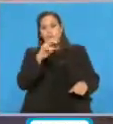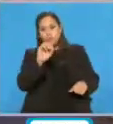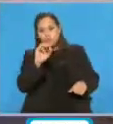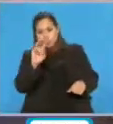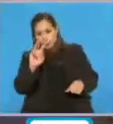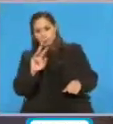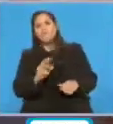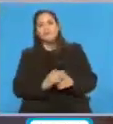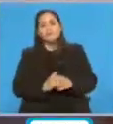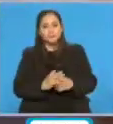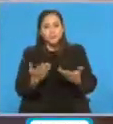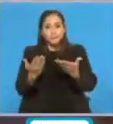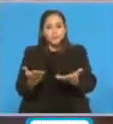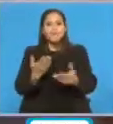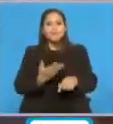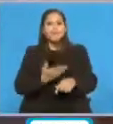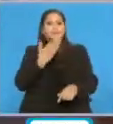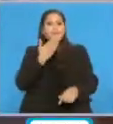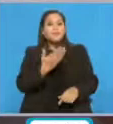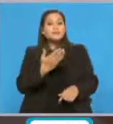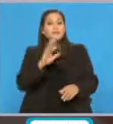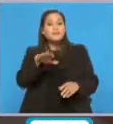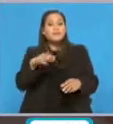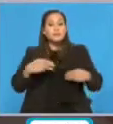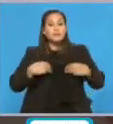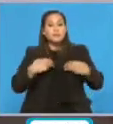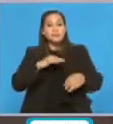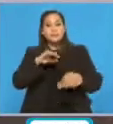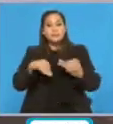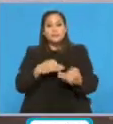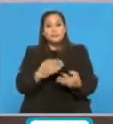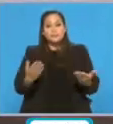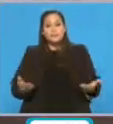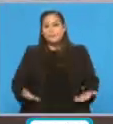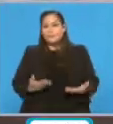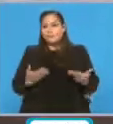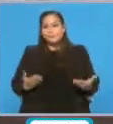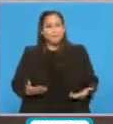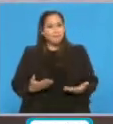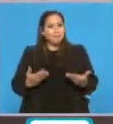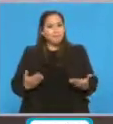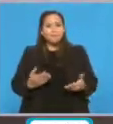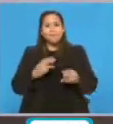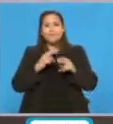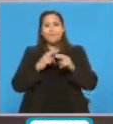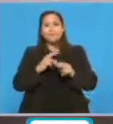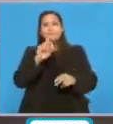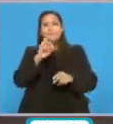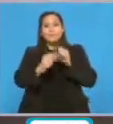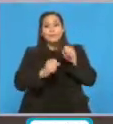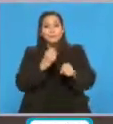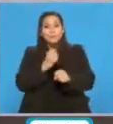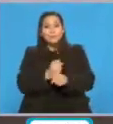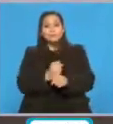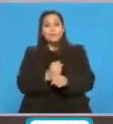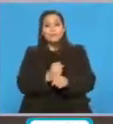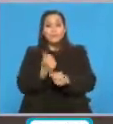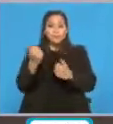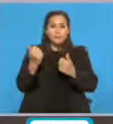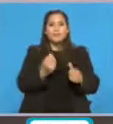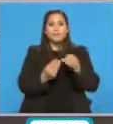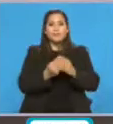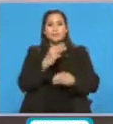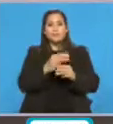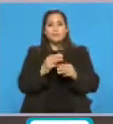Wow. Ahí está, muy ahí está. Bien. Muchachos, bravo, pues todo el mundo bailamos con su música por más de 30 años y traen nuevo